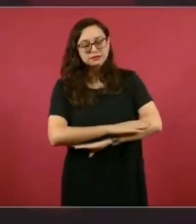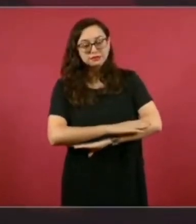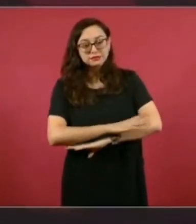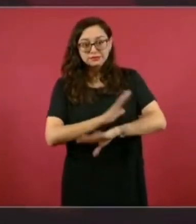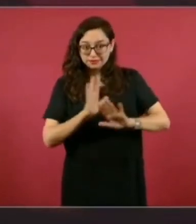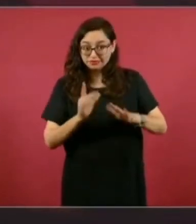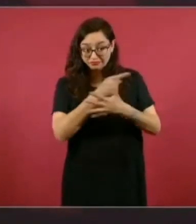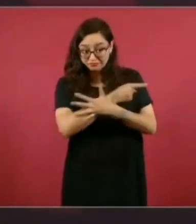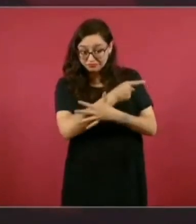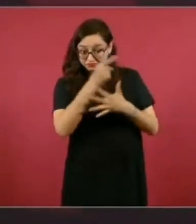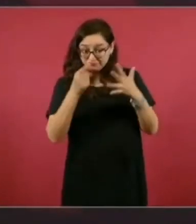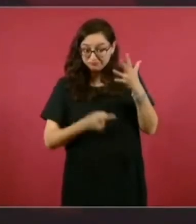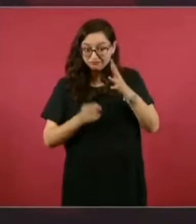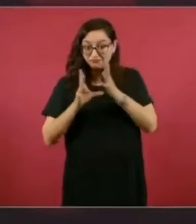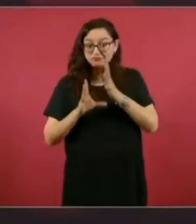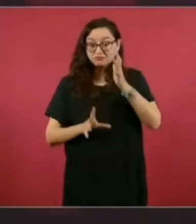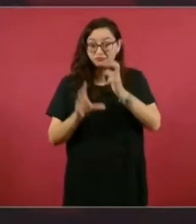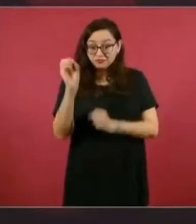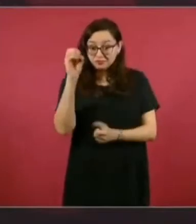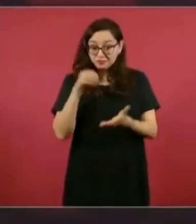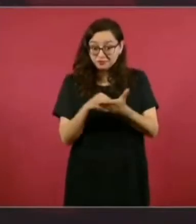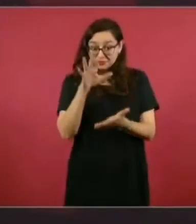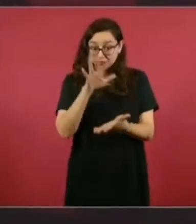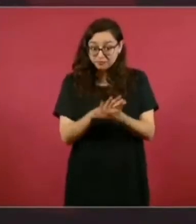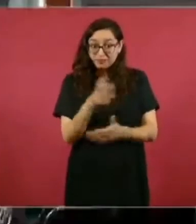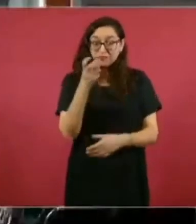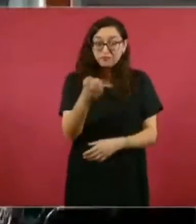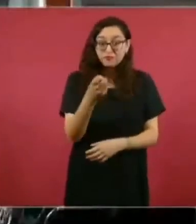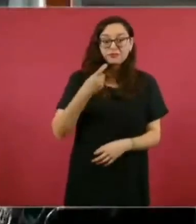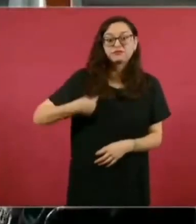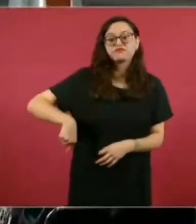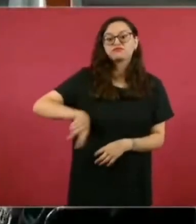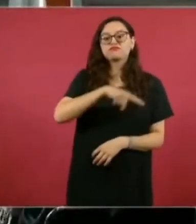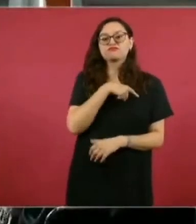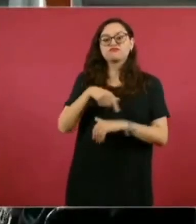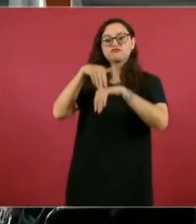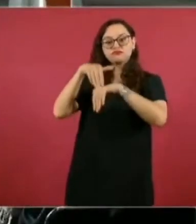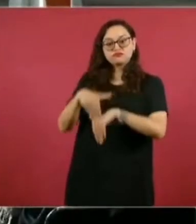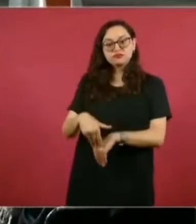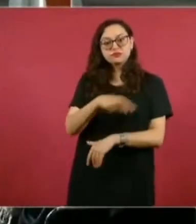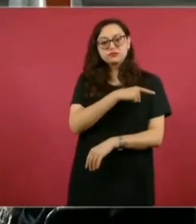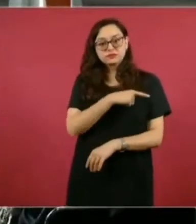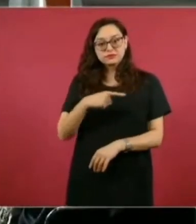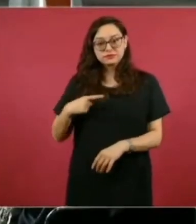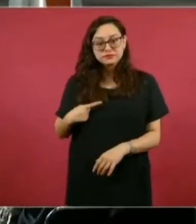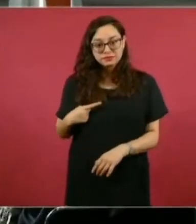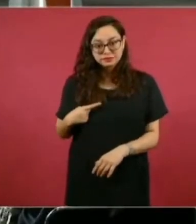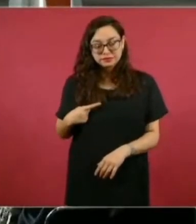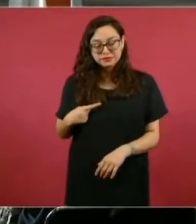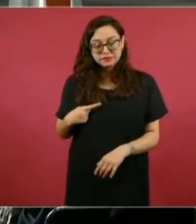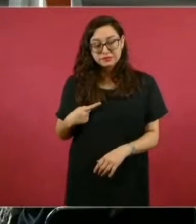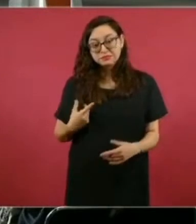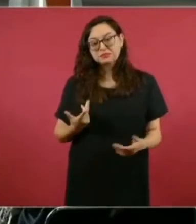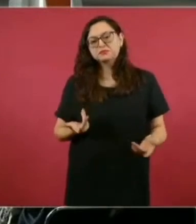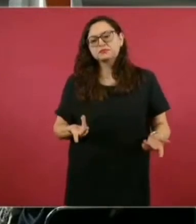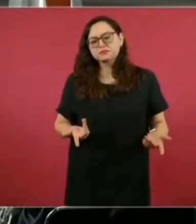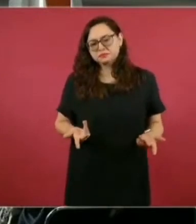Entonces, tenemos que ajustarnos a eso. Durante algún tiempo eso